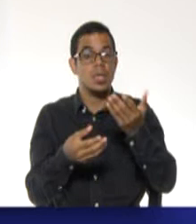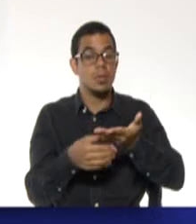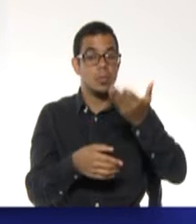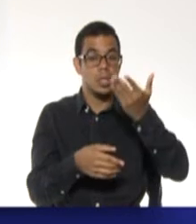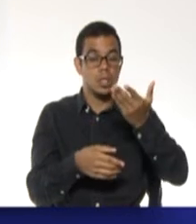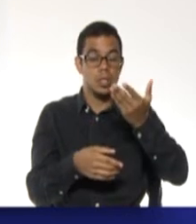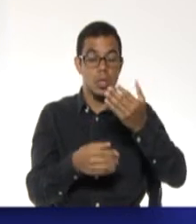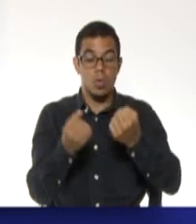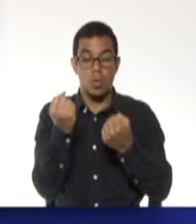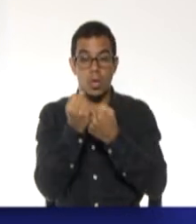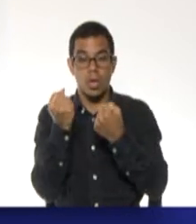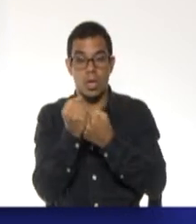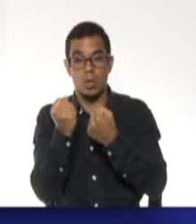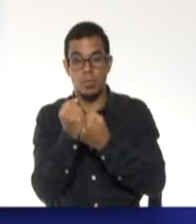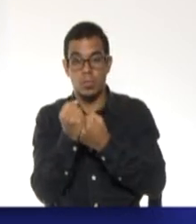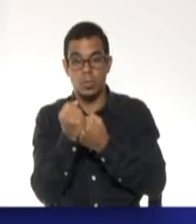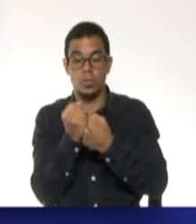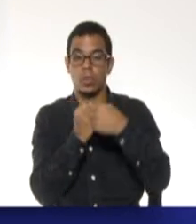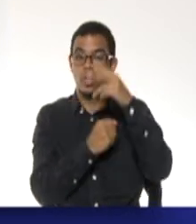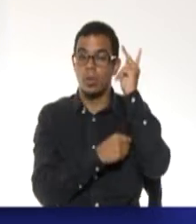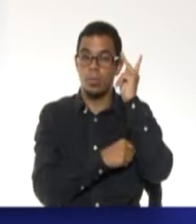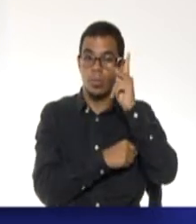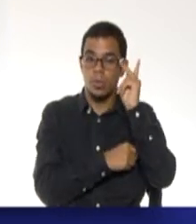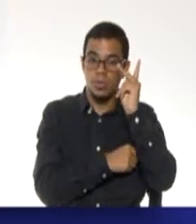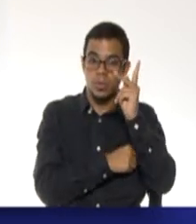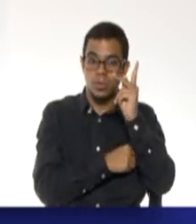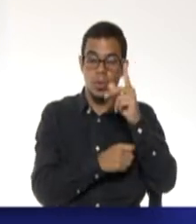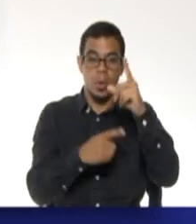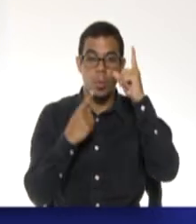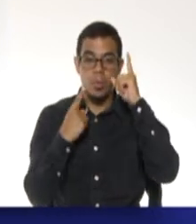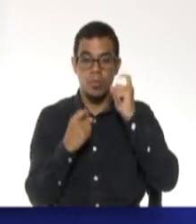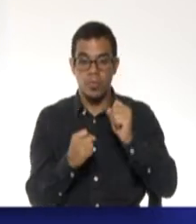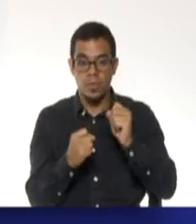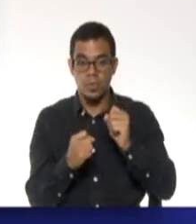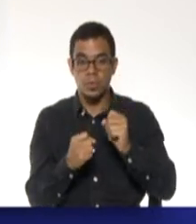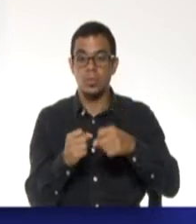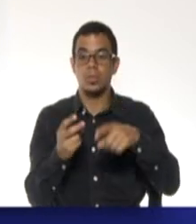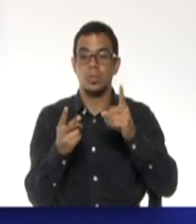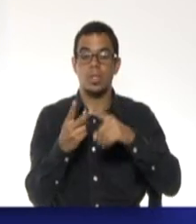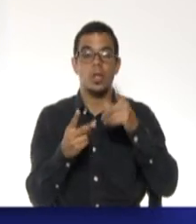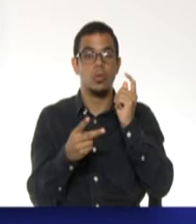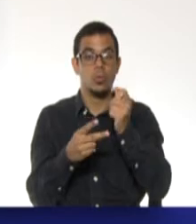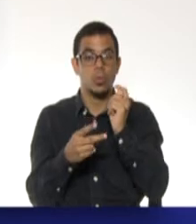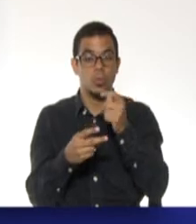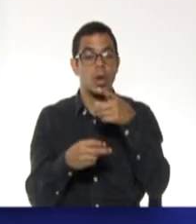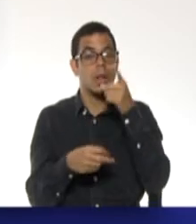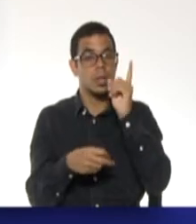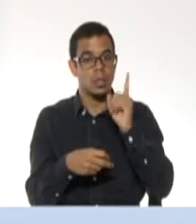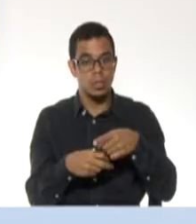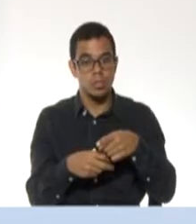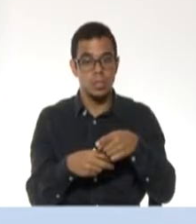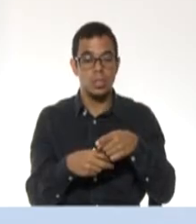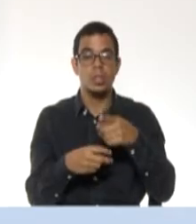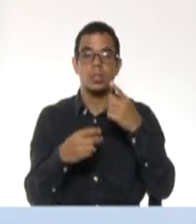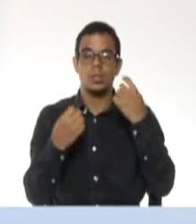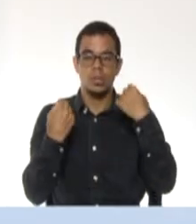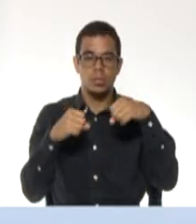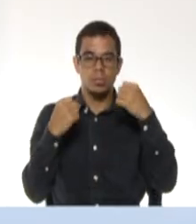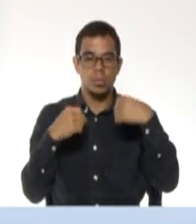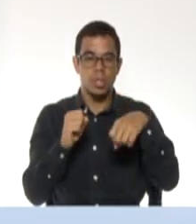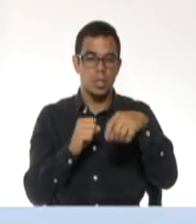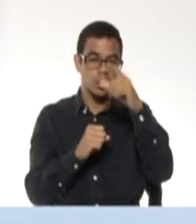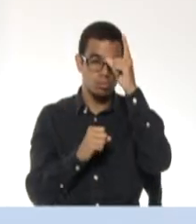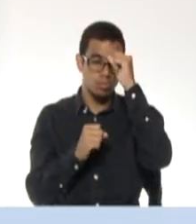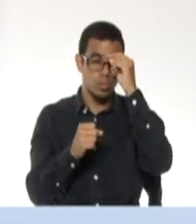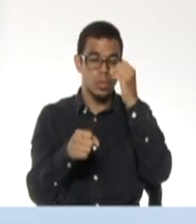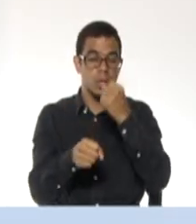el apoyo de cada uno de los docentes y de los instructores de las diferentes especialidades que se dan en los talleres de educación